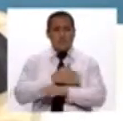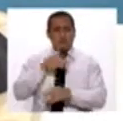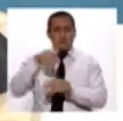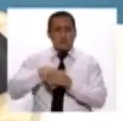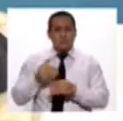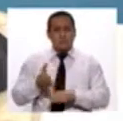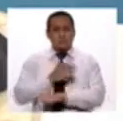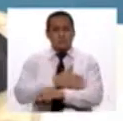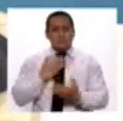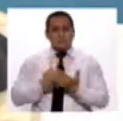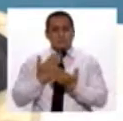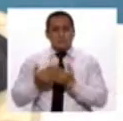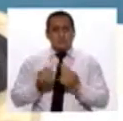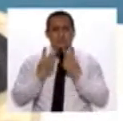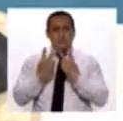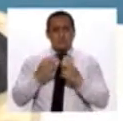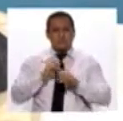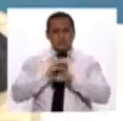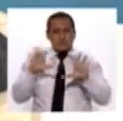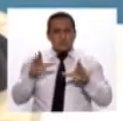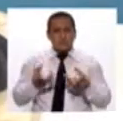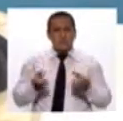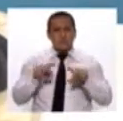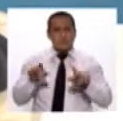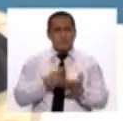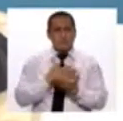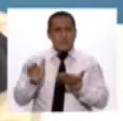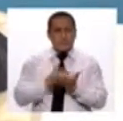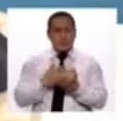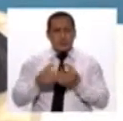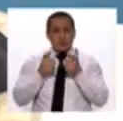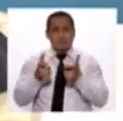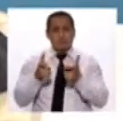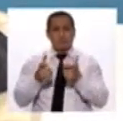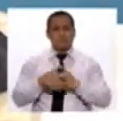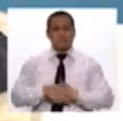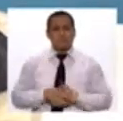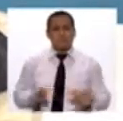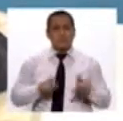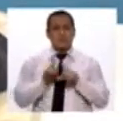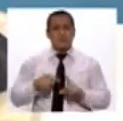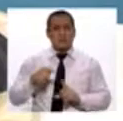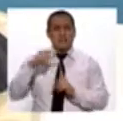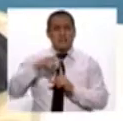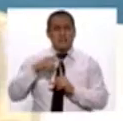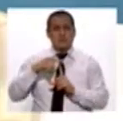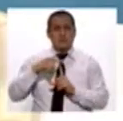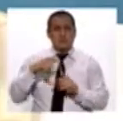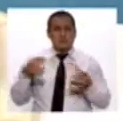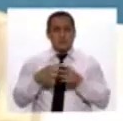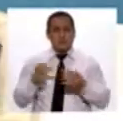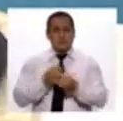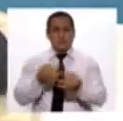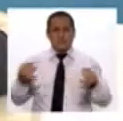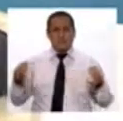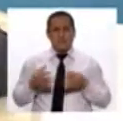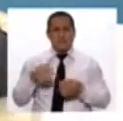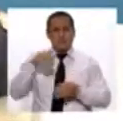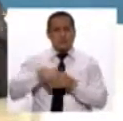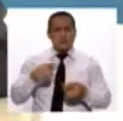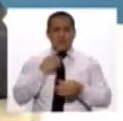un caso donde sostuve que debía aplicarse control difuso cuando todavía no existía el precedente. Y ya el Tribunal Fiscal, al final la mayoría de la